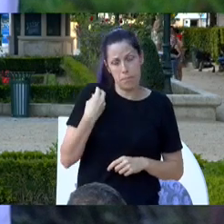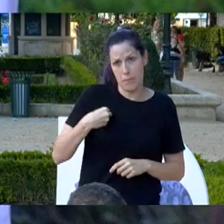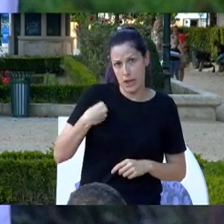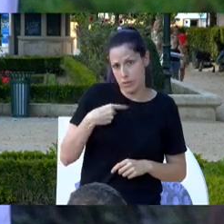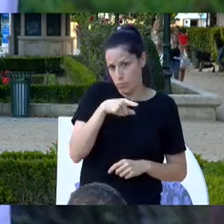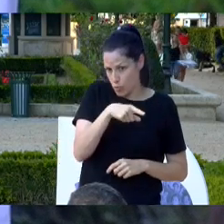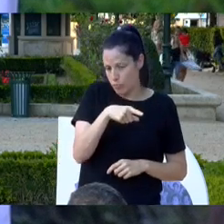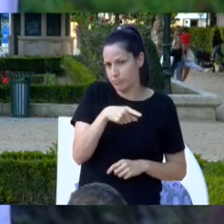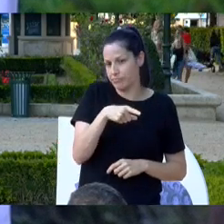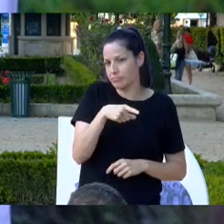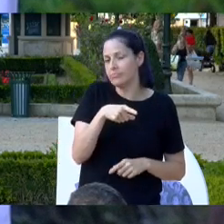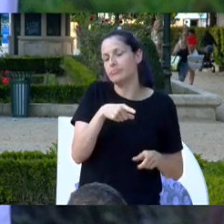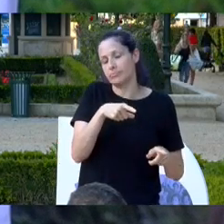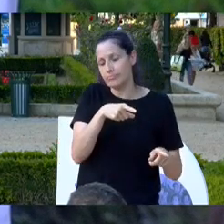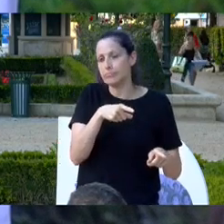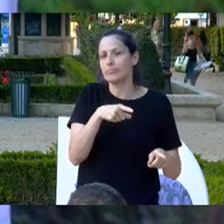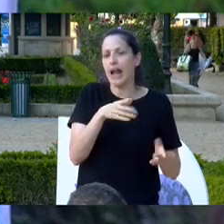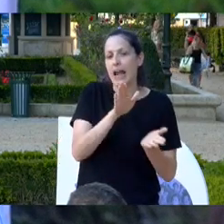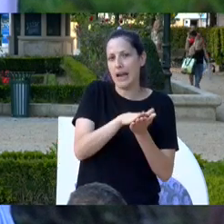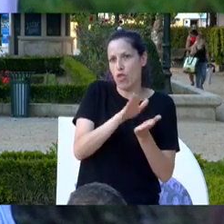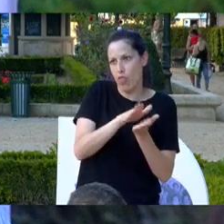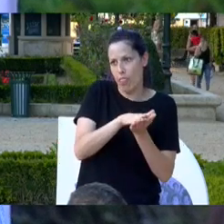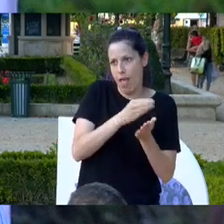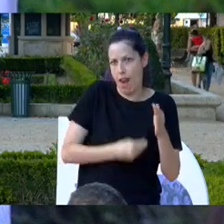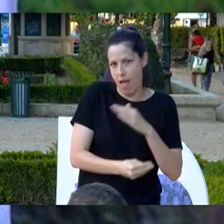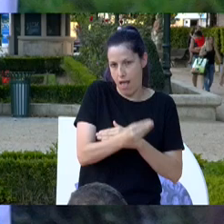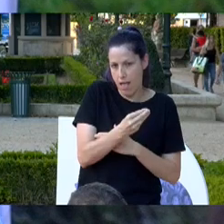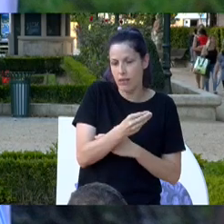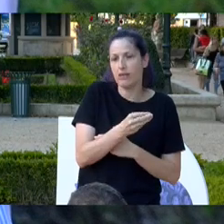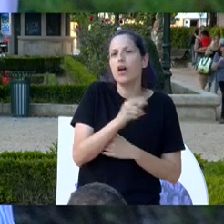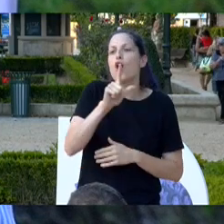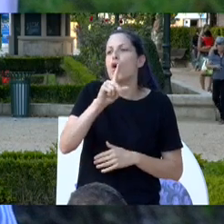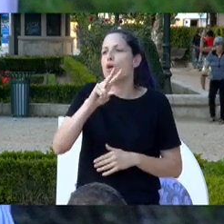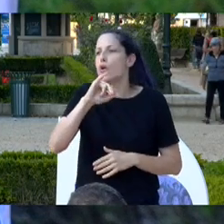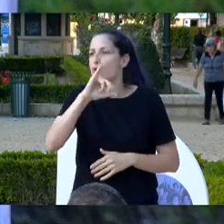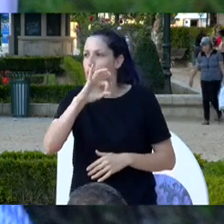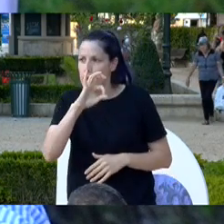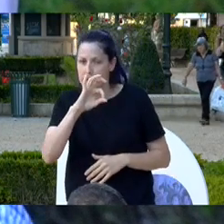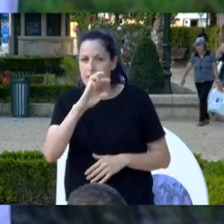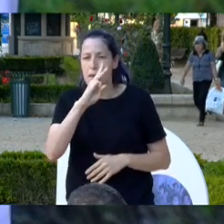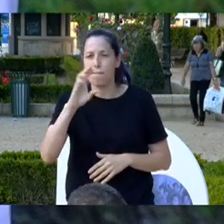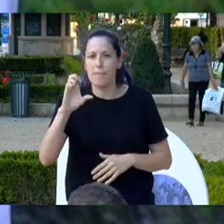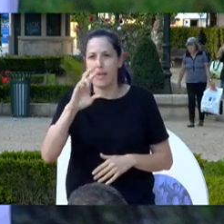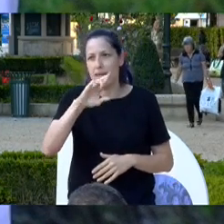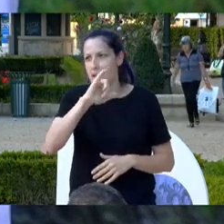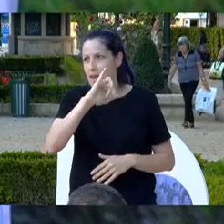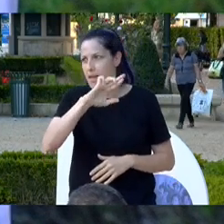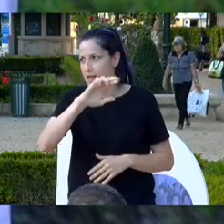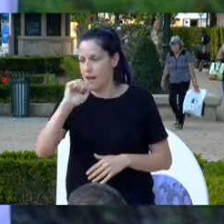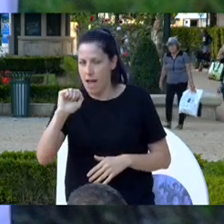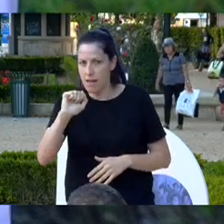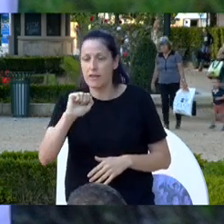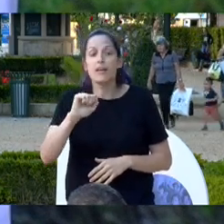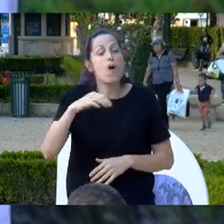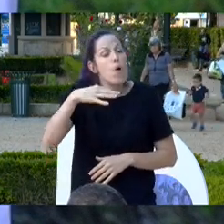acababa de rematar os seus estudos, Luís Pereira, que resulta que a única